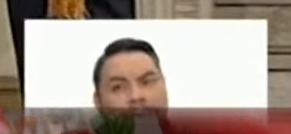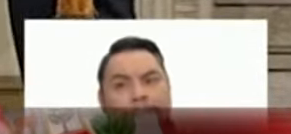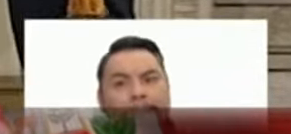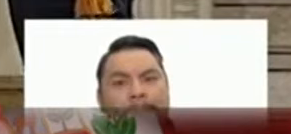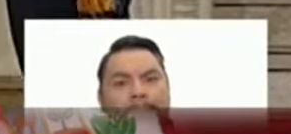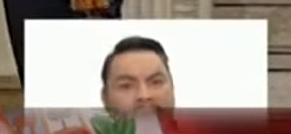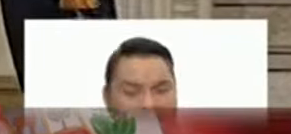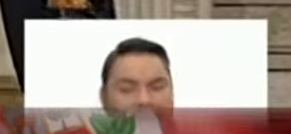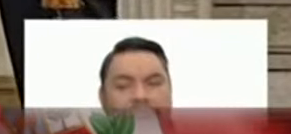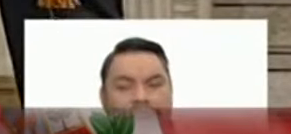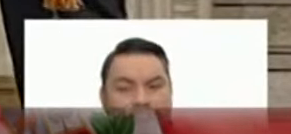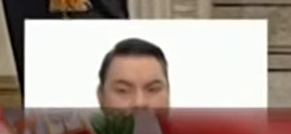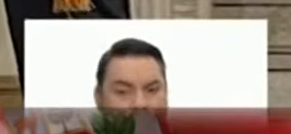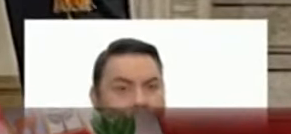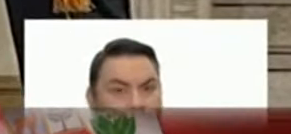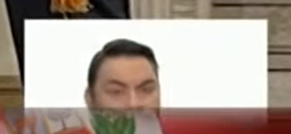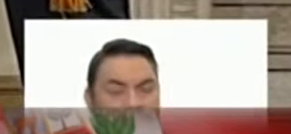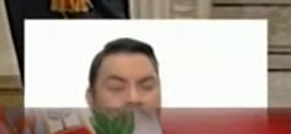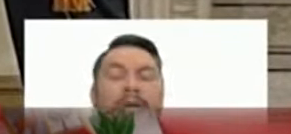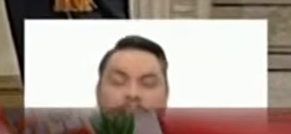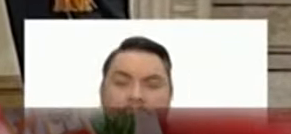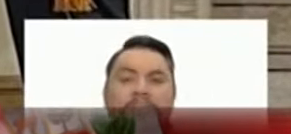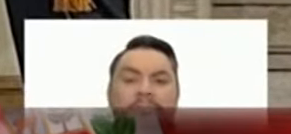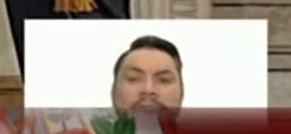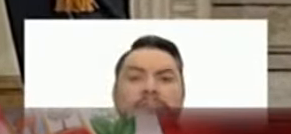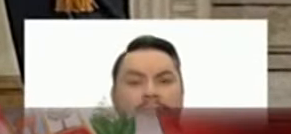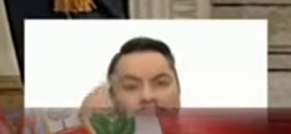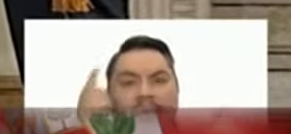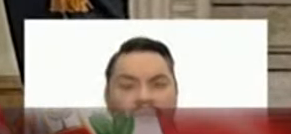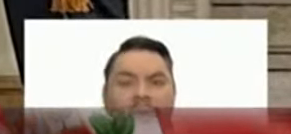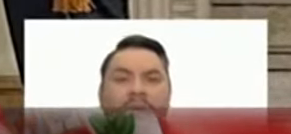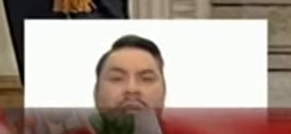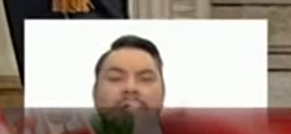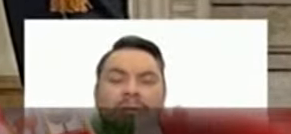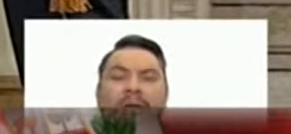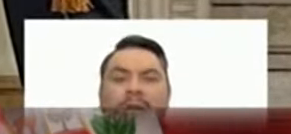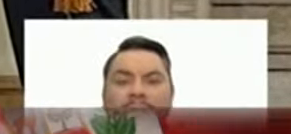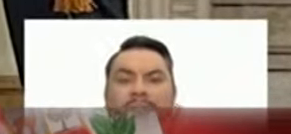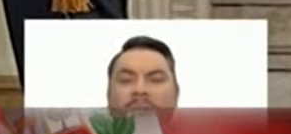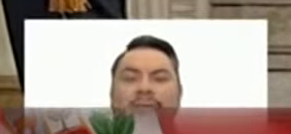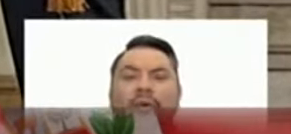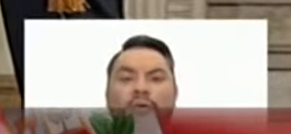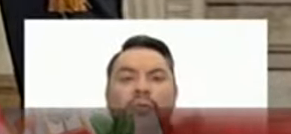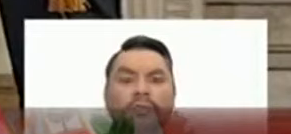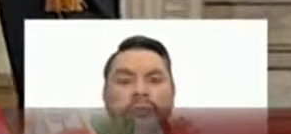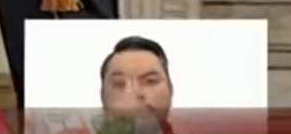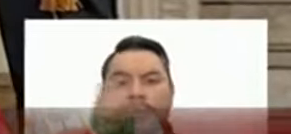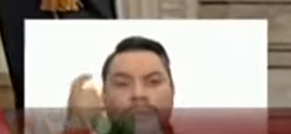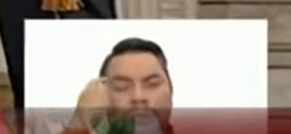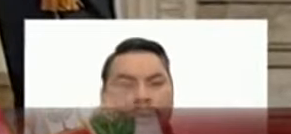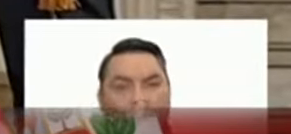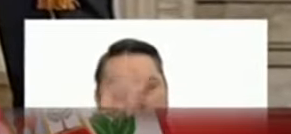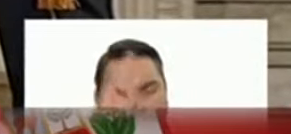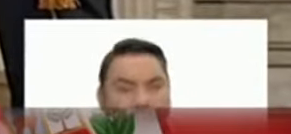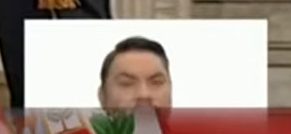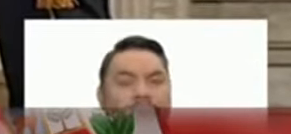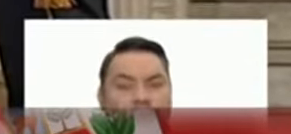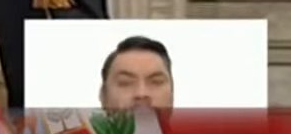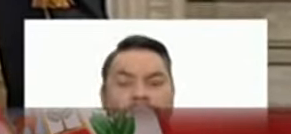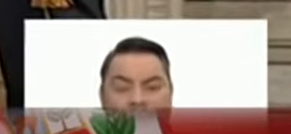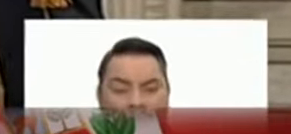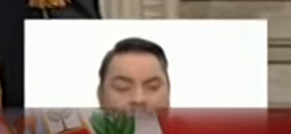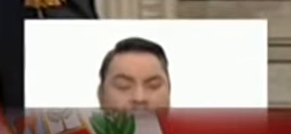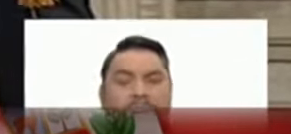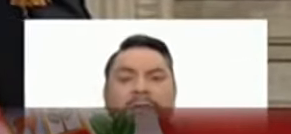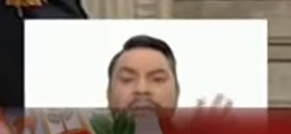de Ministros, de conformidad con el artículo 122 de la Constitución Política del Perú, el